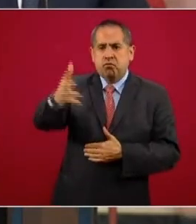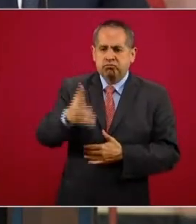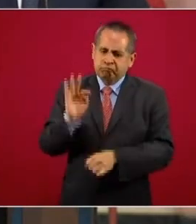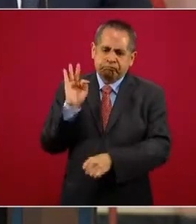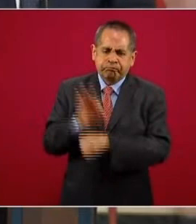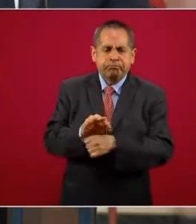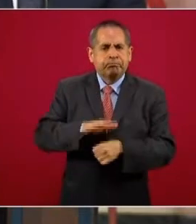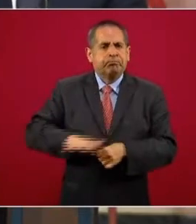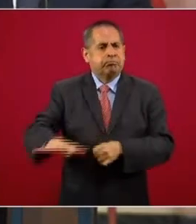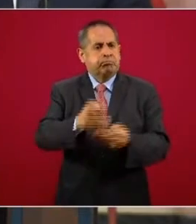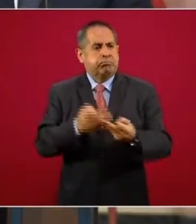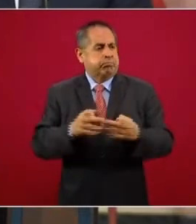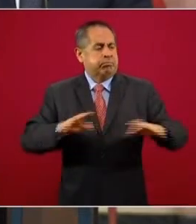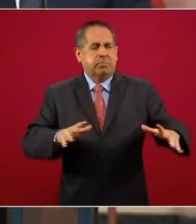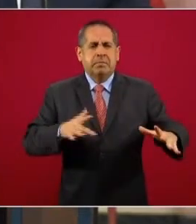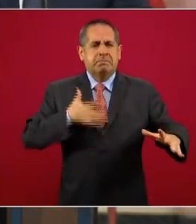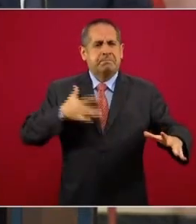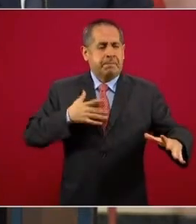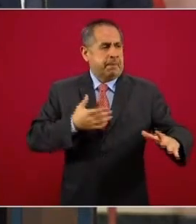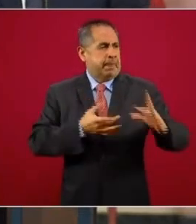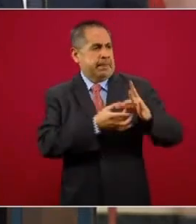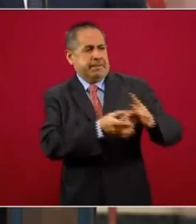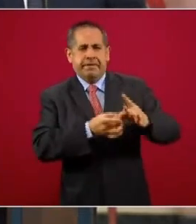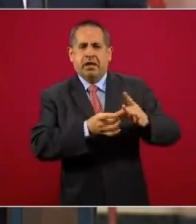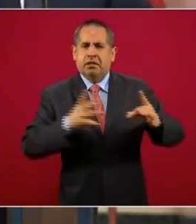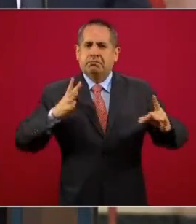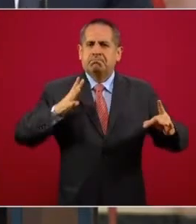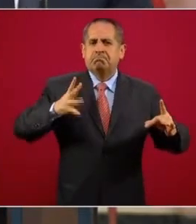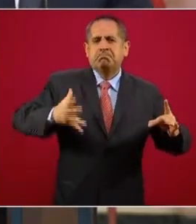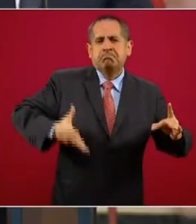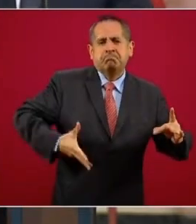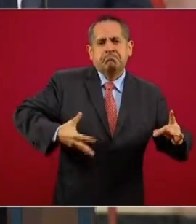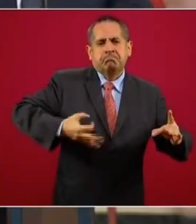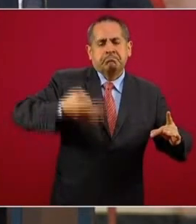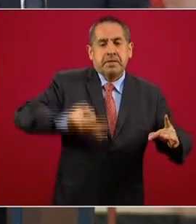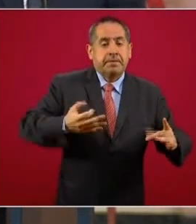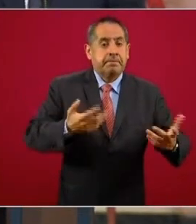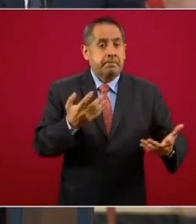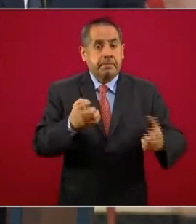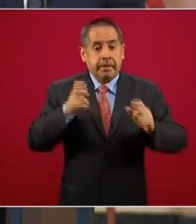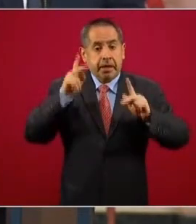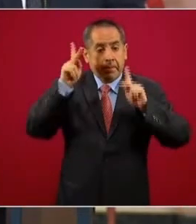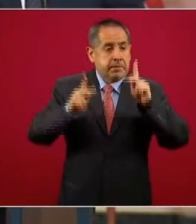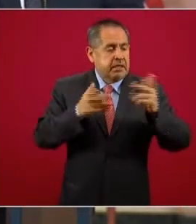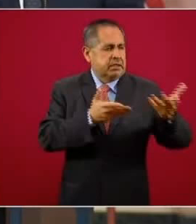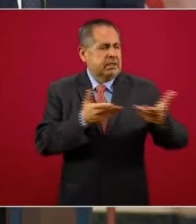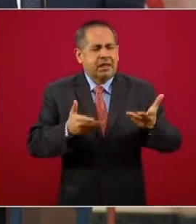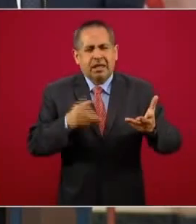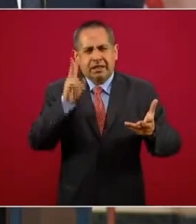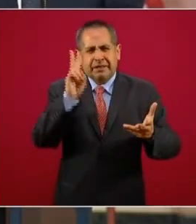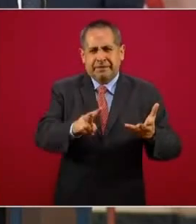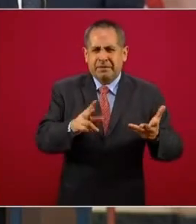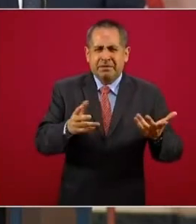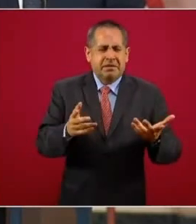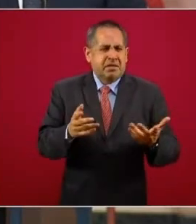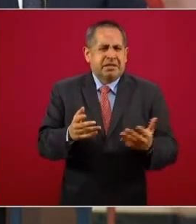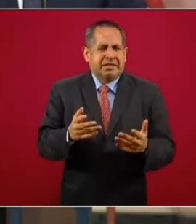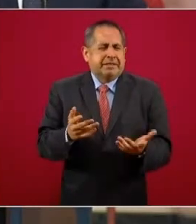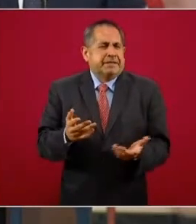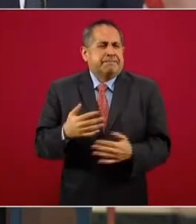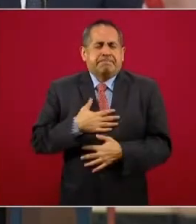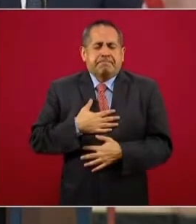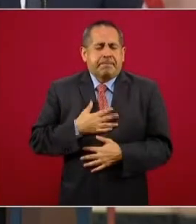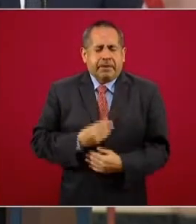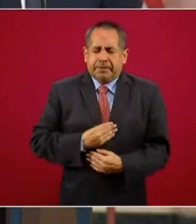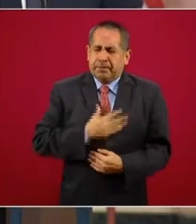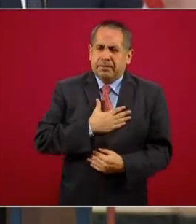nuestros pueblos y un mayor orgullo para ambas naciones con esta visita nunca he podido estar más con y nunca he